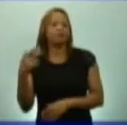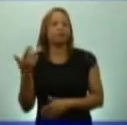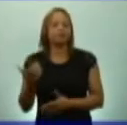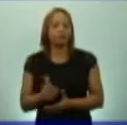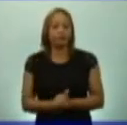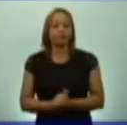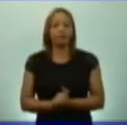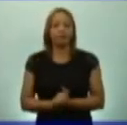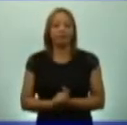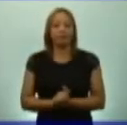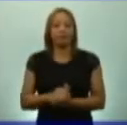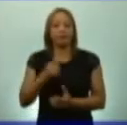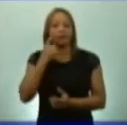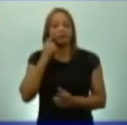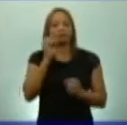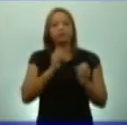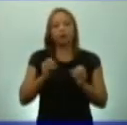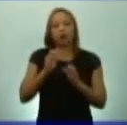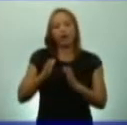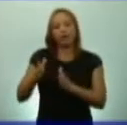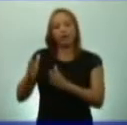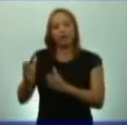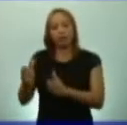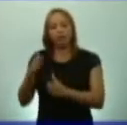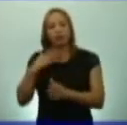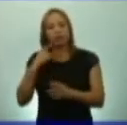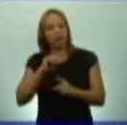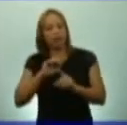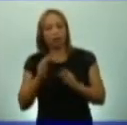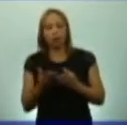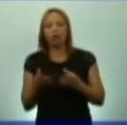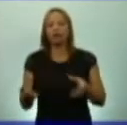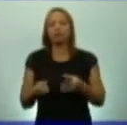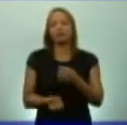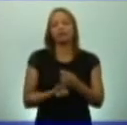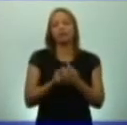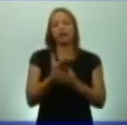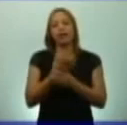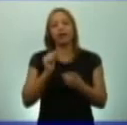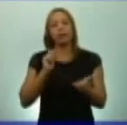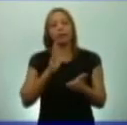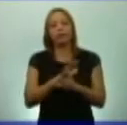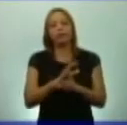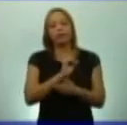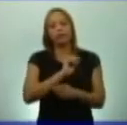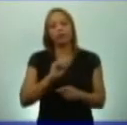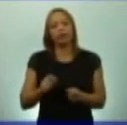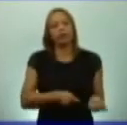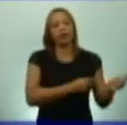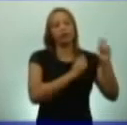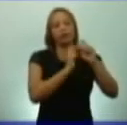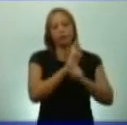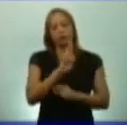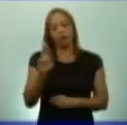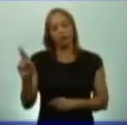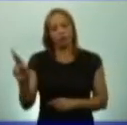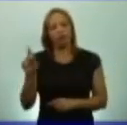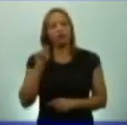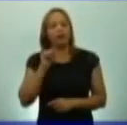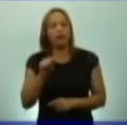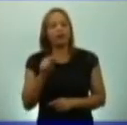presentamos ya las organizaciones que se crearon desde el inicio del triunfo de la revolución.